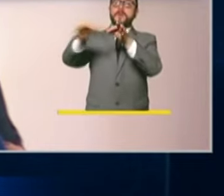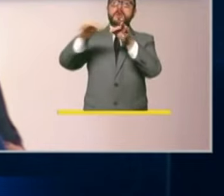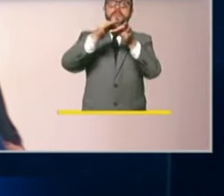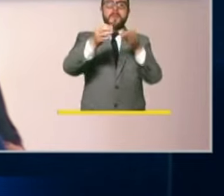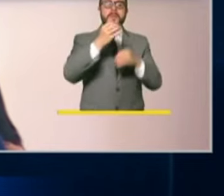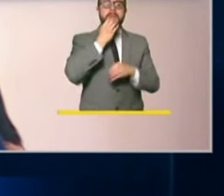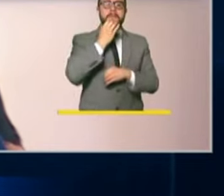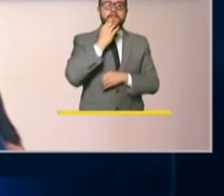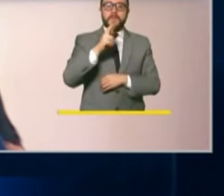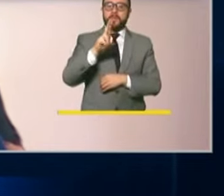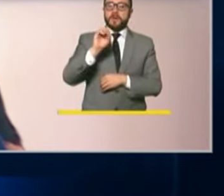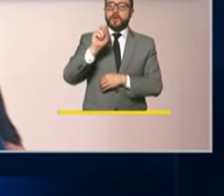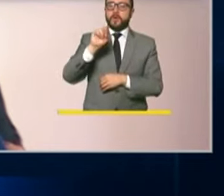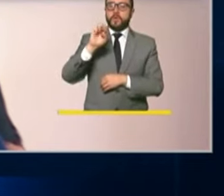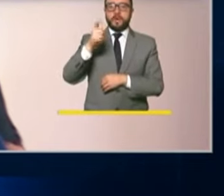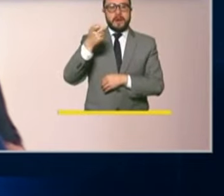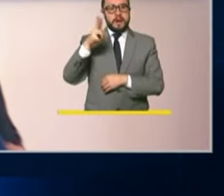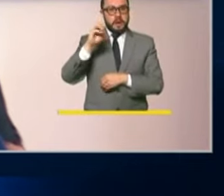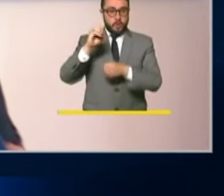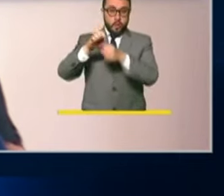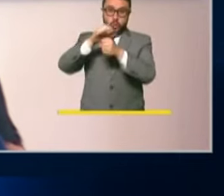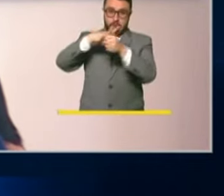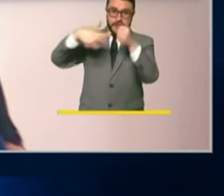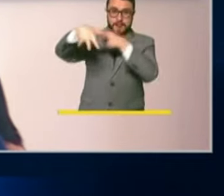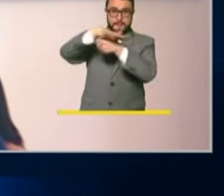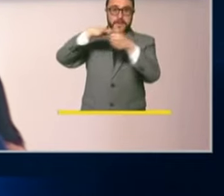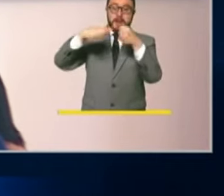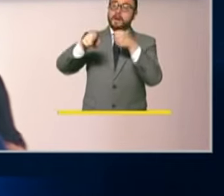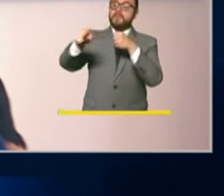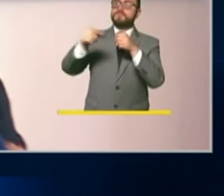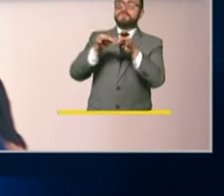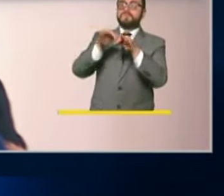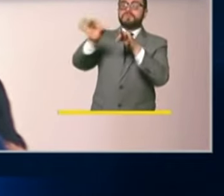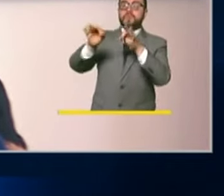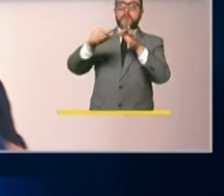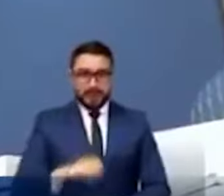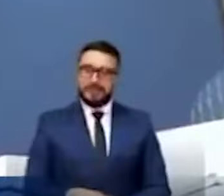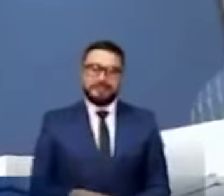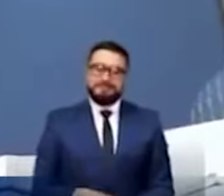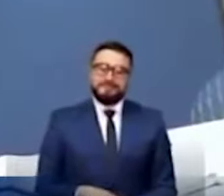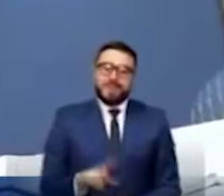sería la respuesta y los siguientes pasos de Colombia y la Organización de las Naciones Unidas frente a esta deuda.